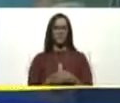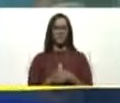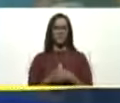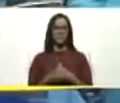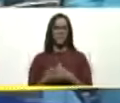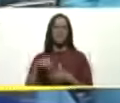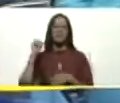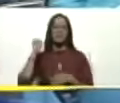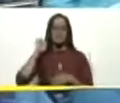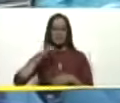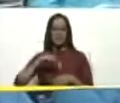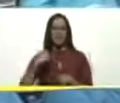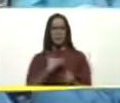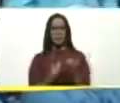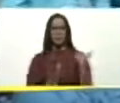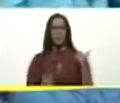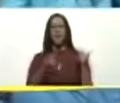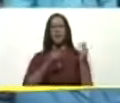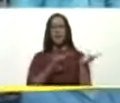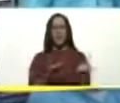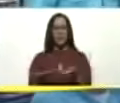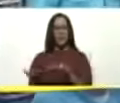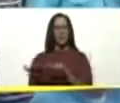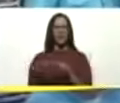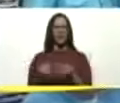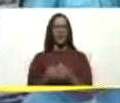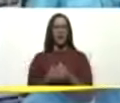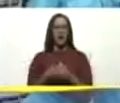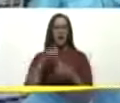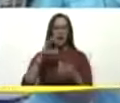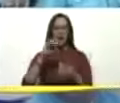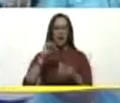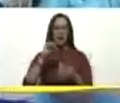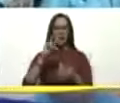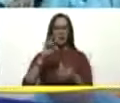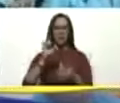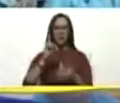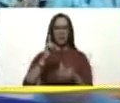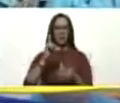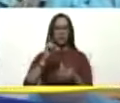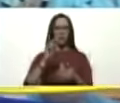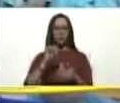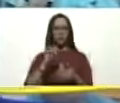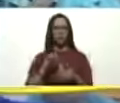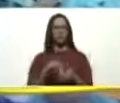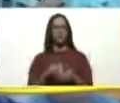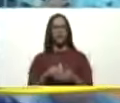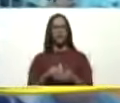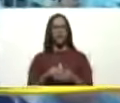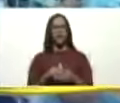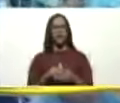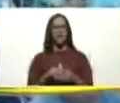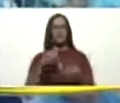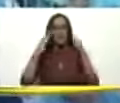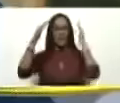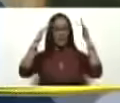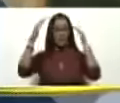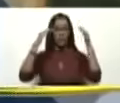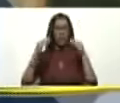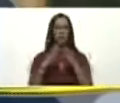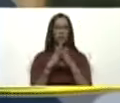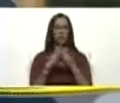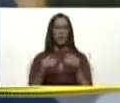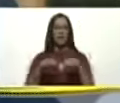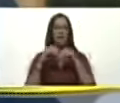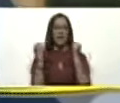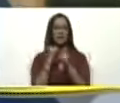Sí, presidente. Bienvenido a Cabelum, presidente. Saludo a toda la clase trabajadora, a la